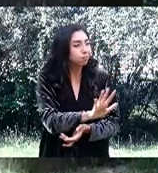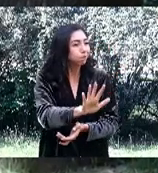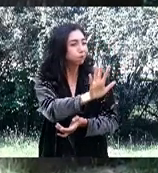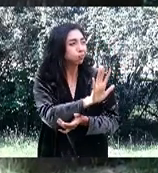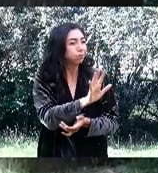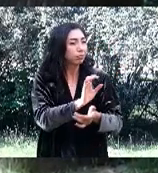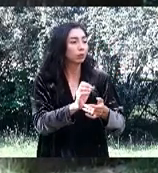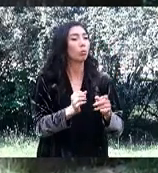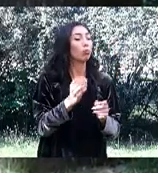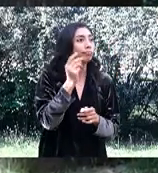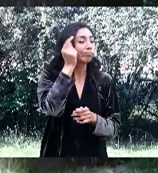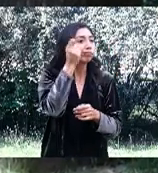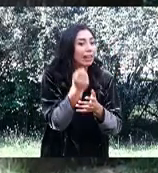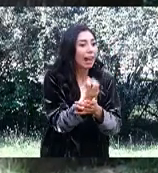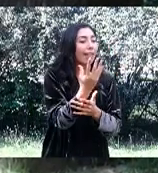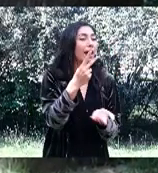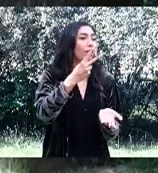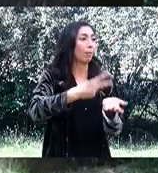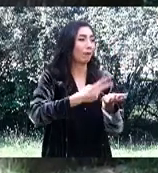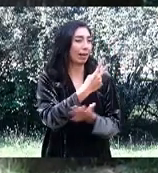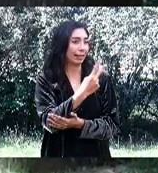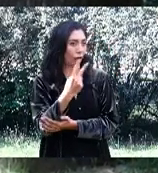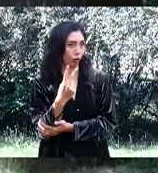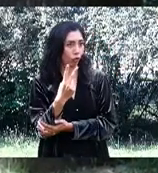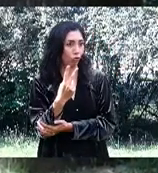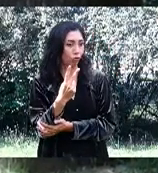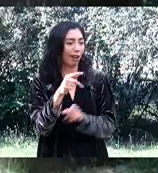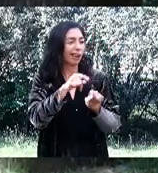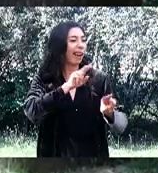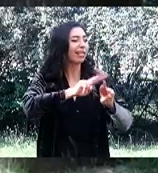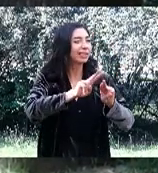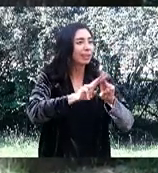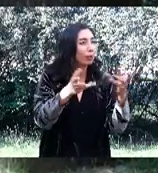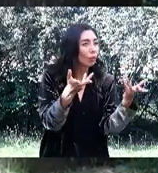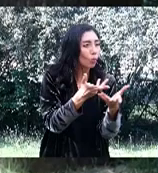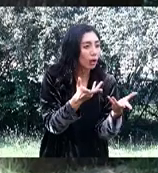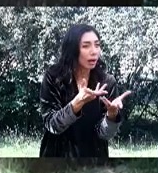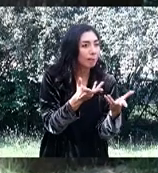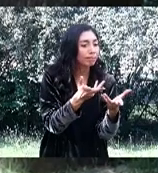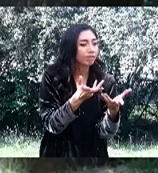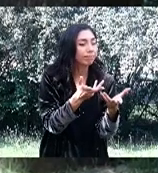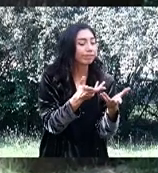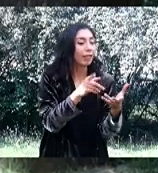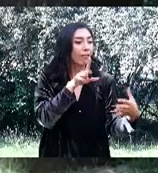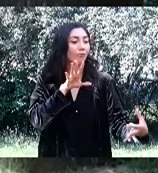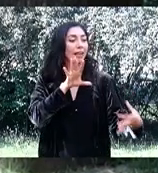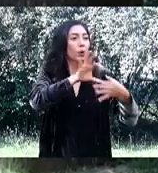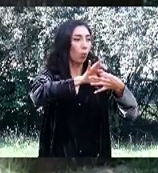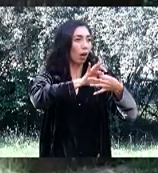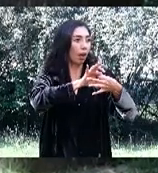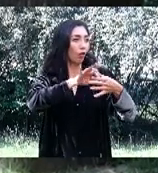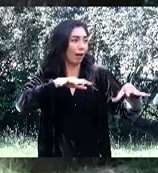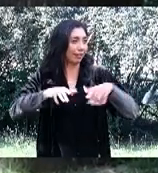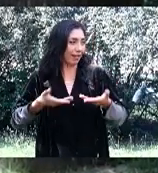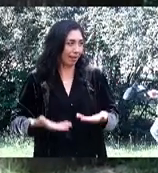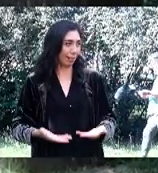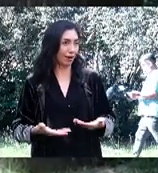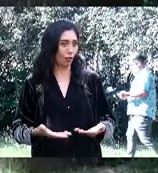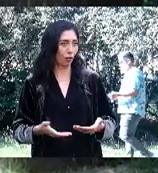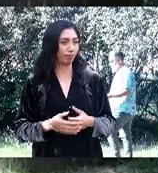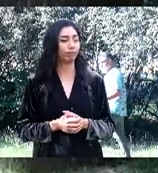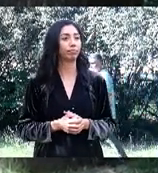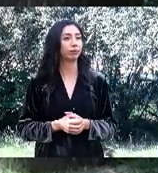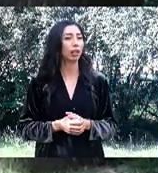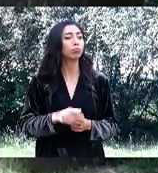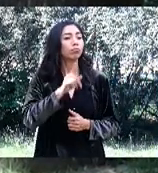2022 lo que allí hacemos se vincula desde las raíces con el hito de hoy hemos generado